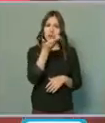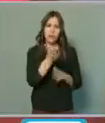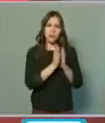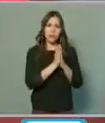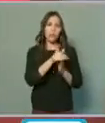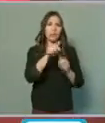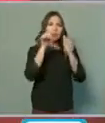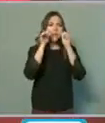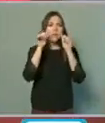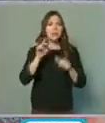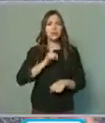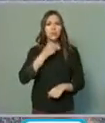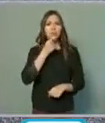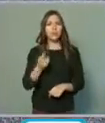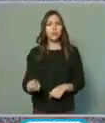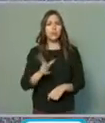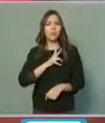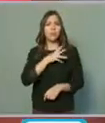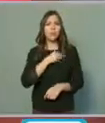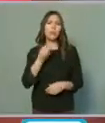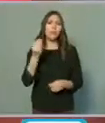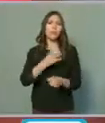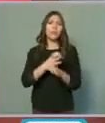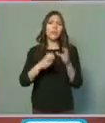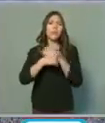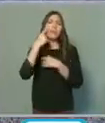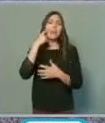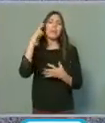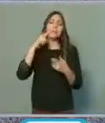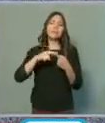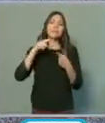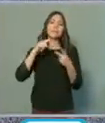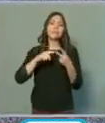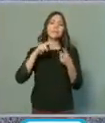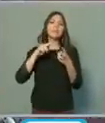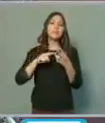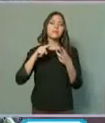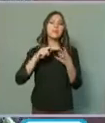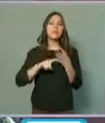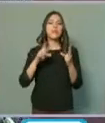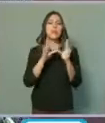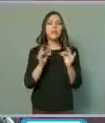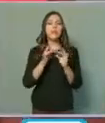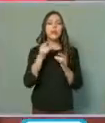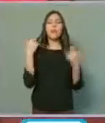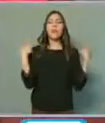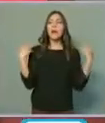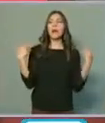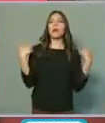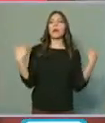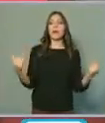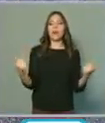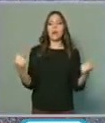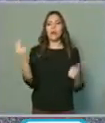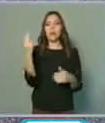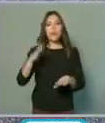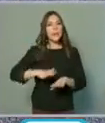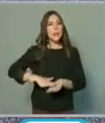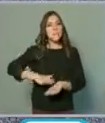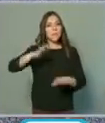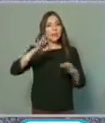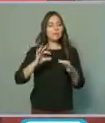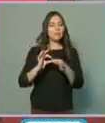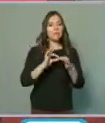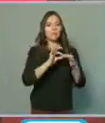pongas atención en mi hijo porque ha pasado ta. Claro. O sea, debemos de construir una relación mucho más propositiva, mucho más en favor